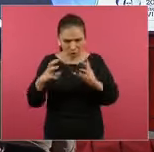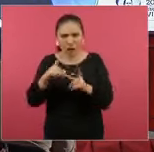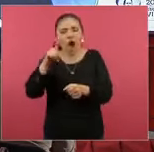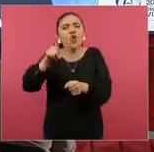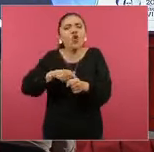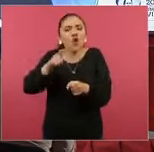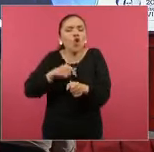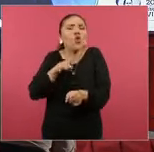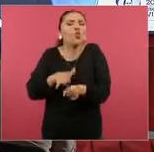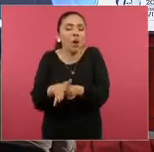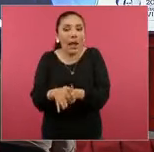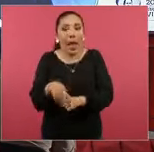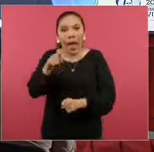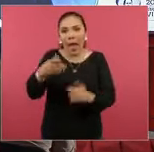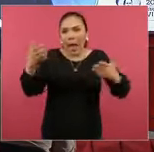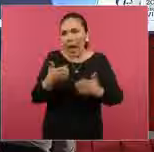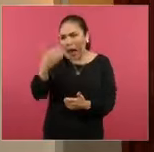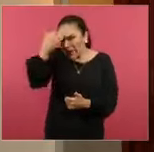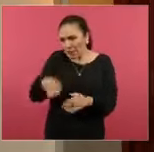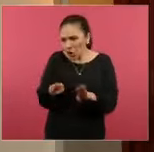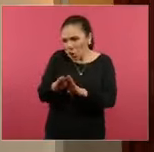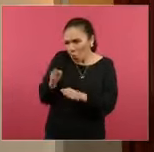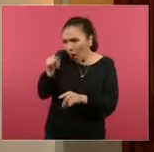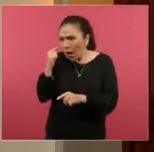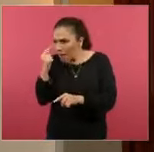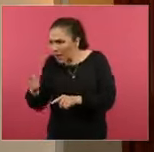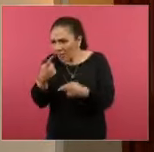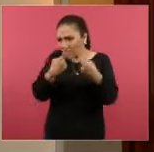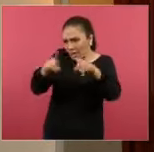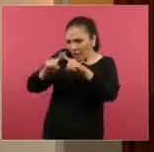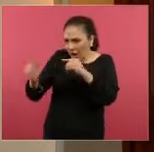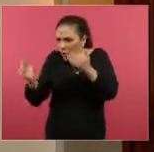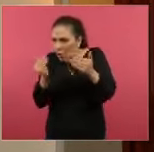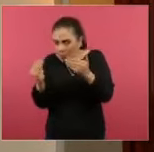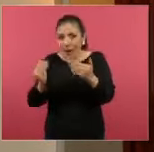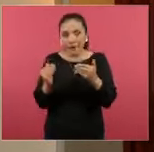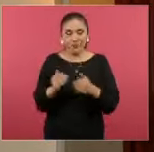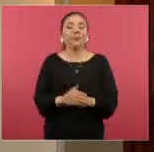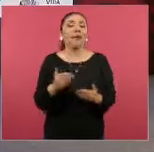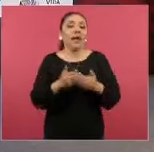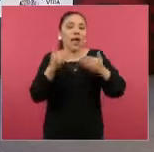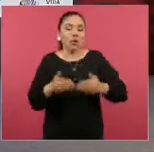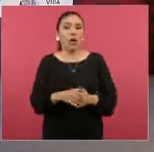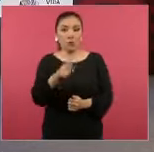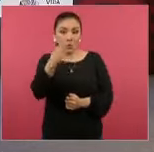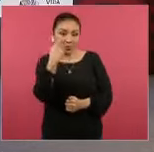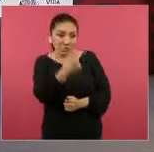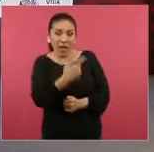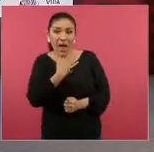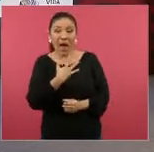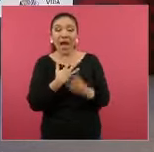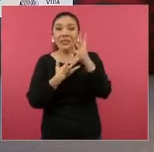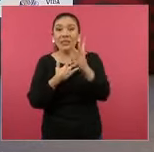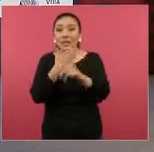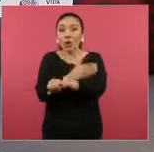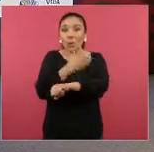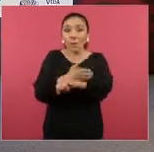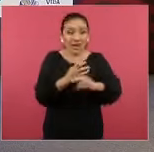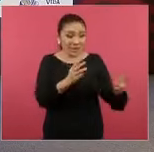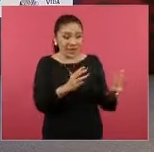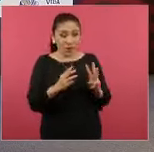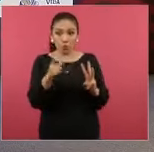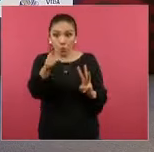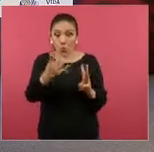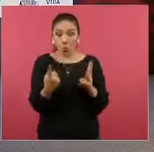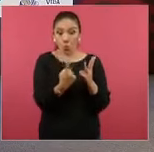estadística, una comparación. Ahora, por favor, vamos a compararla. Si tienes 3 compañeritos, ¿de cuántas pelotas les va a tocar? Está organizando, está también aquí vinculando